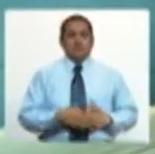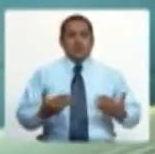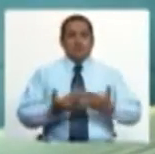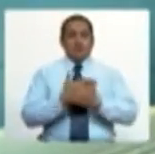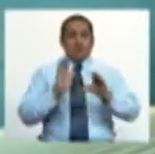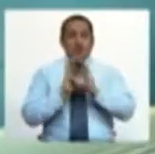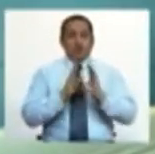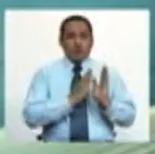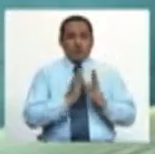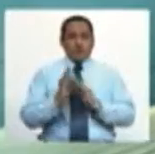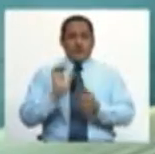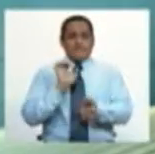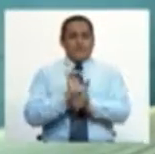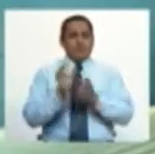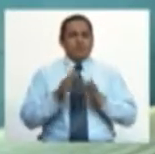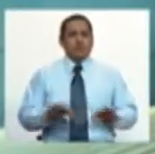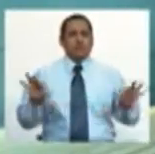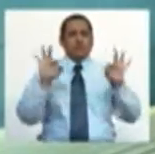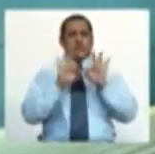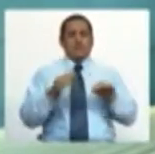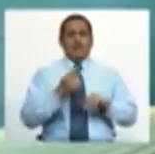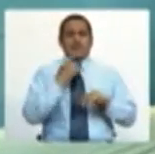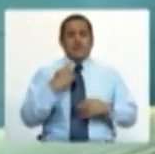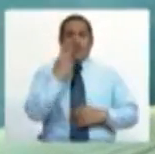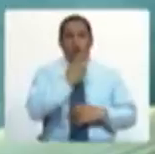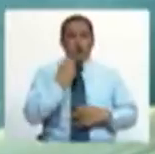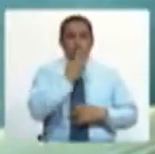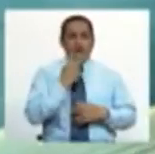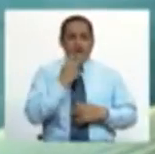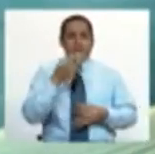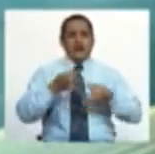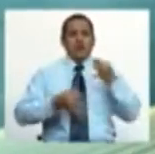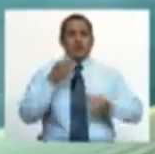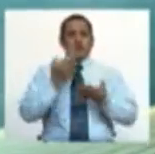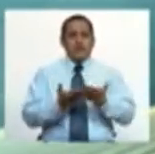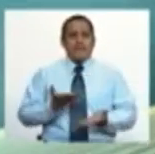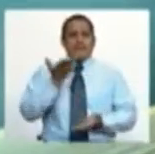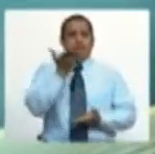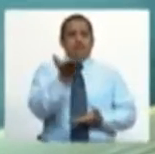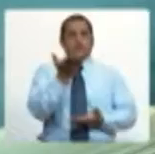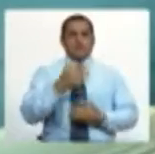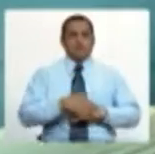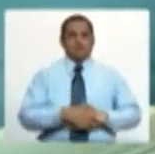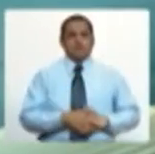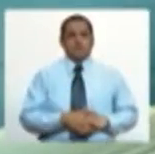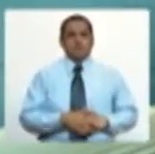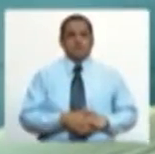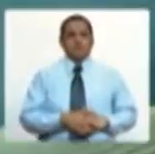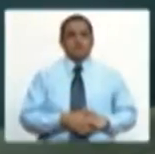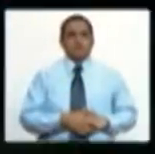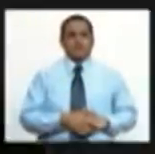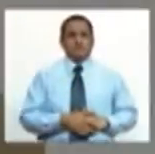En el nuevo Código Procesal Penal, lo más importante es la oralidad para la audiencia de apelación.